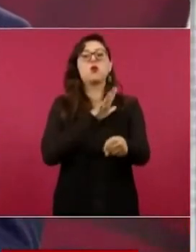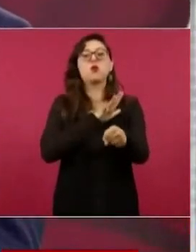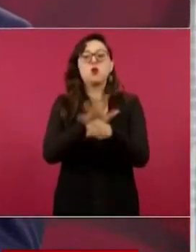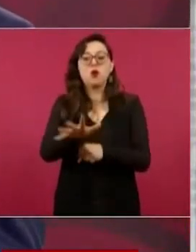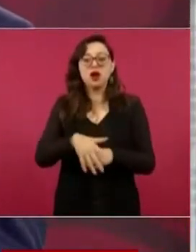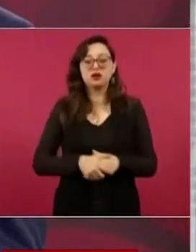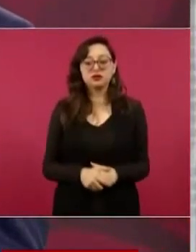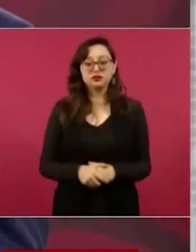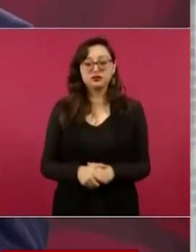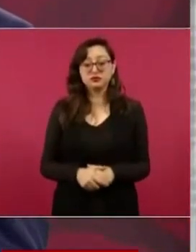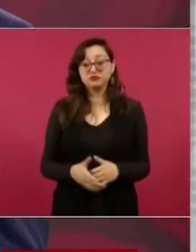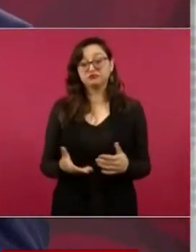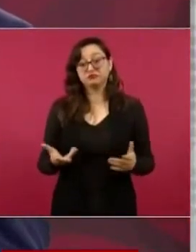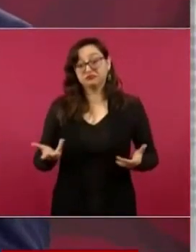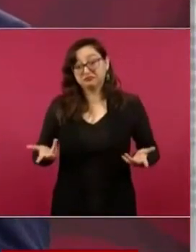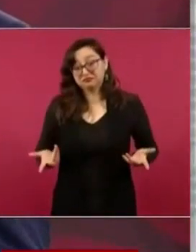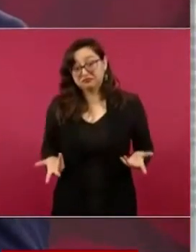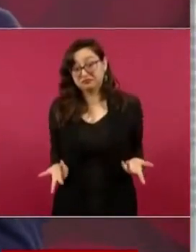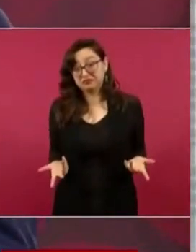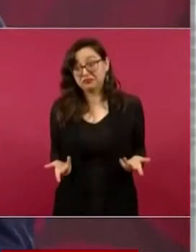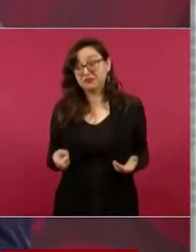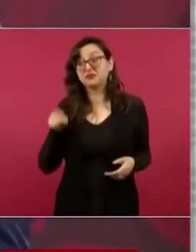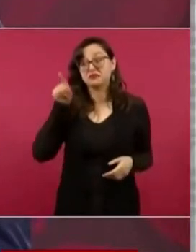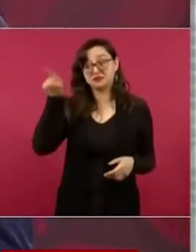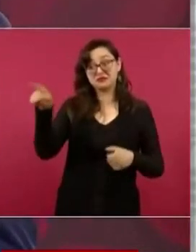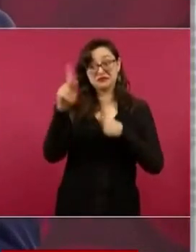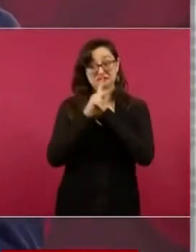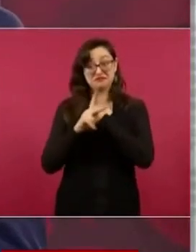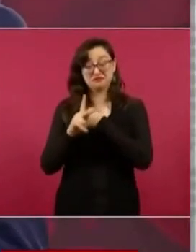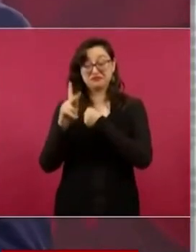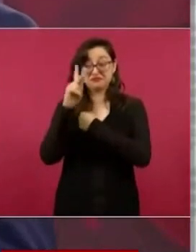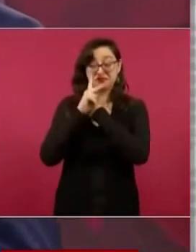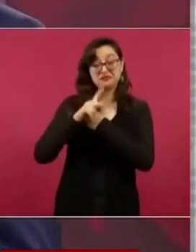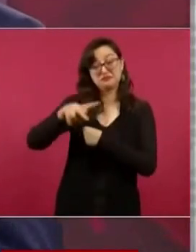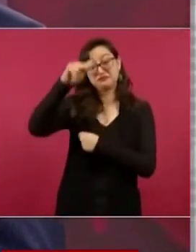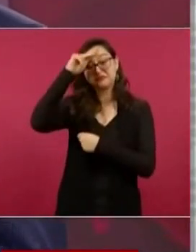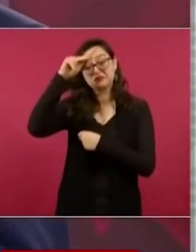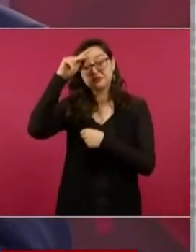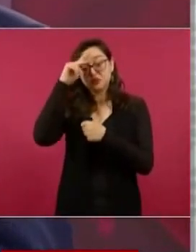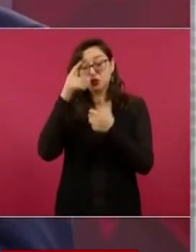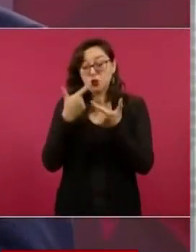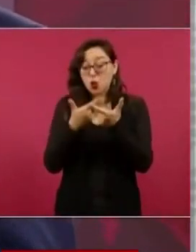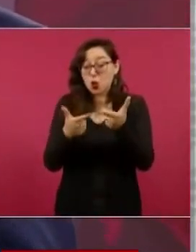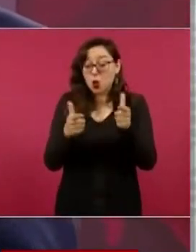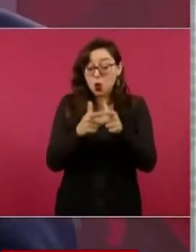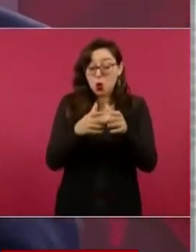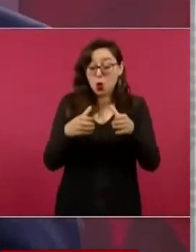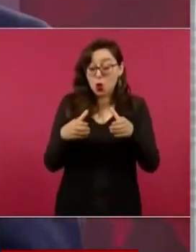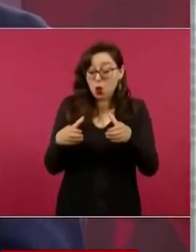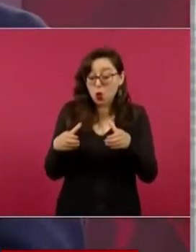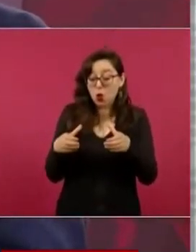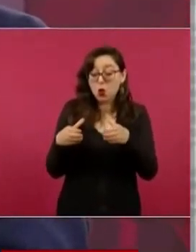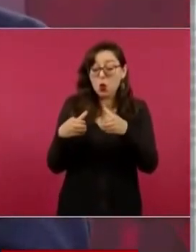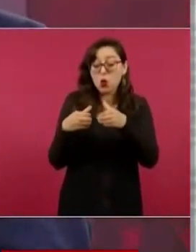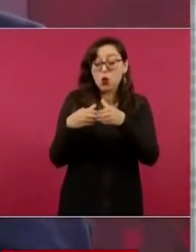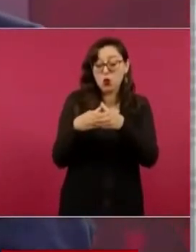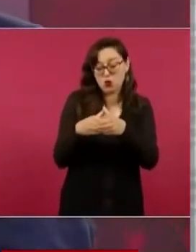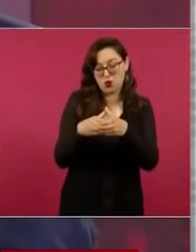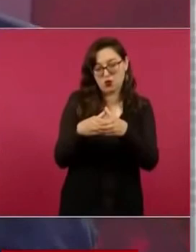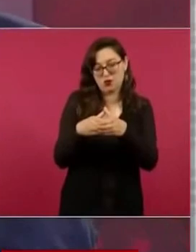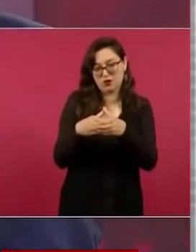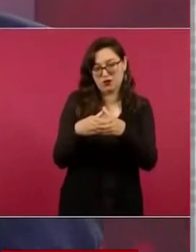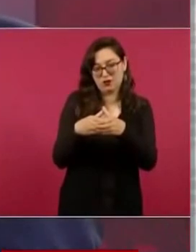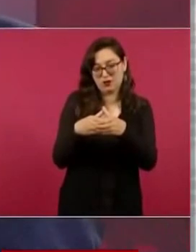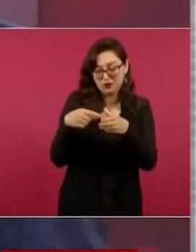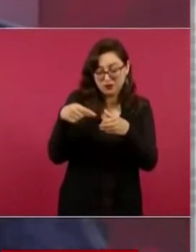irreal y creo que ha hecho bien la cancillería peruana en mantener una actitud de prudencia